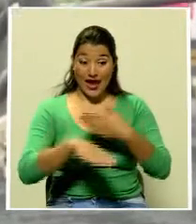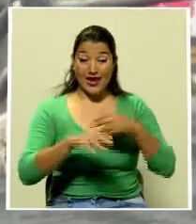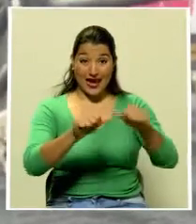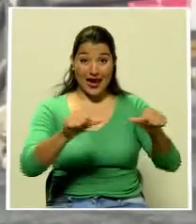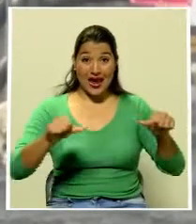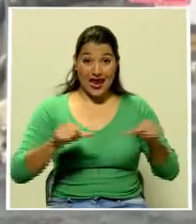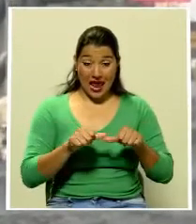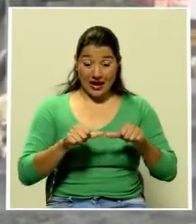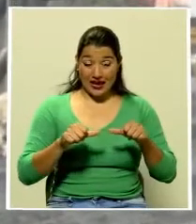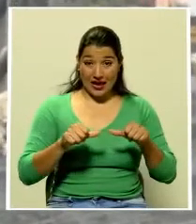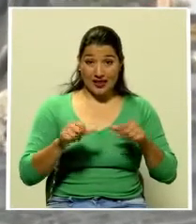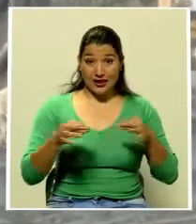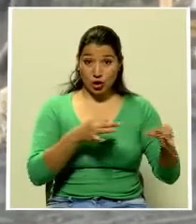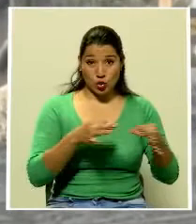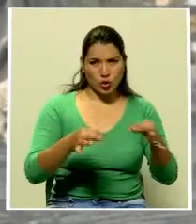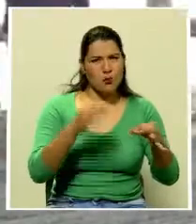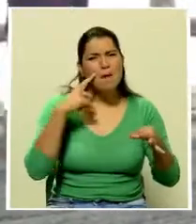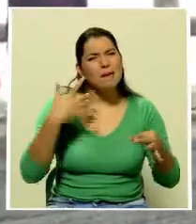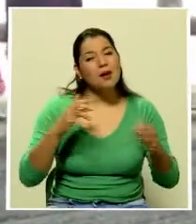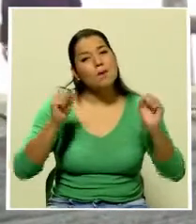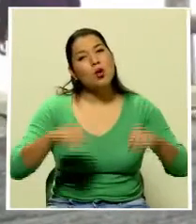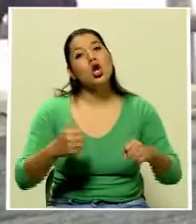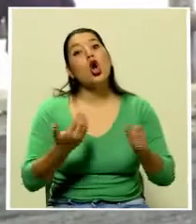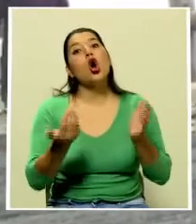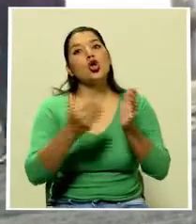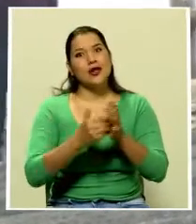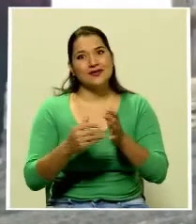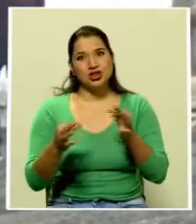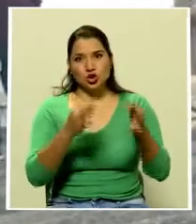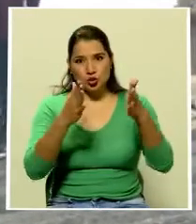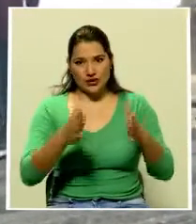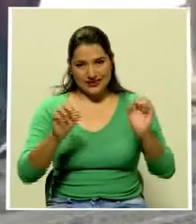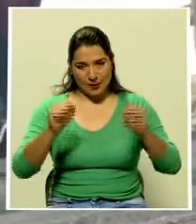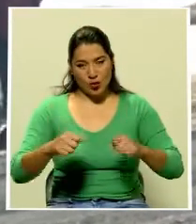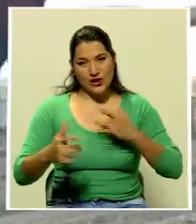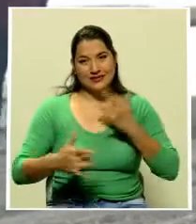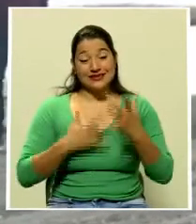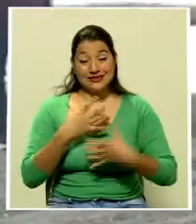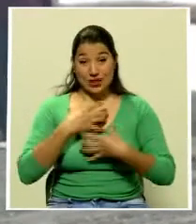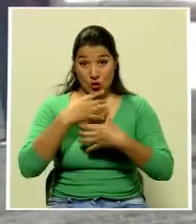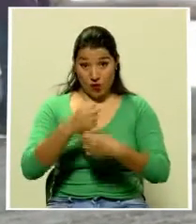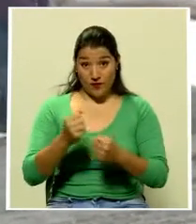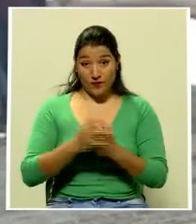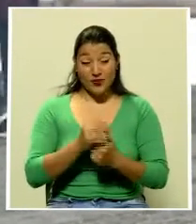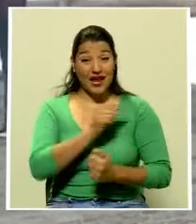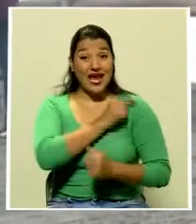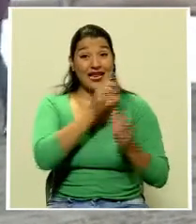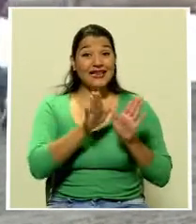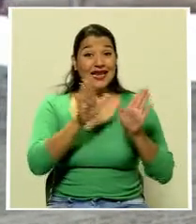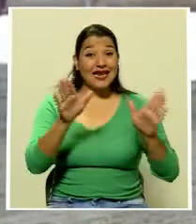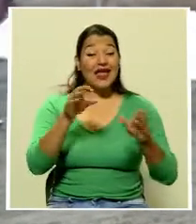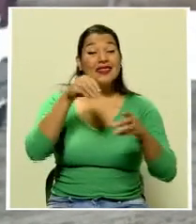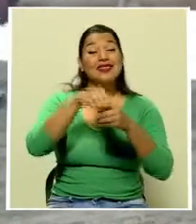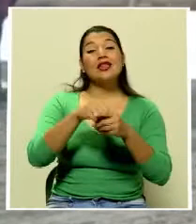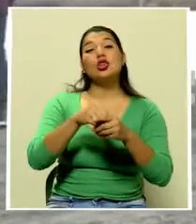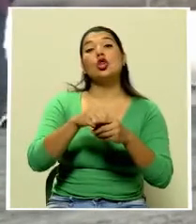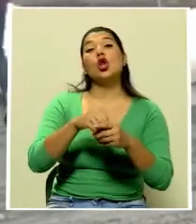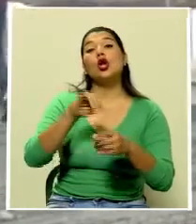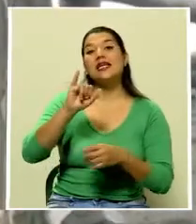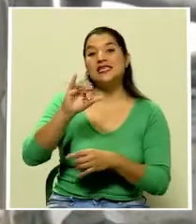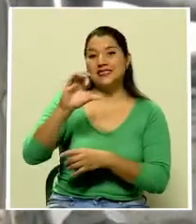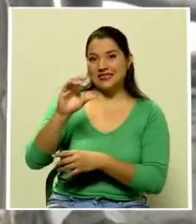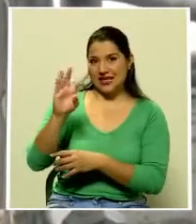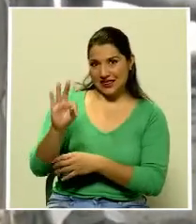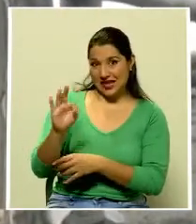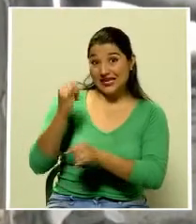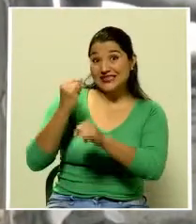ello reconstruir la confianza del viajero. El gerente general del Instituto Costarricense de Turismo explicó que el propósito